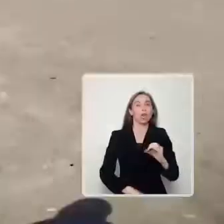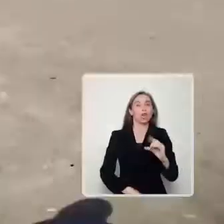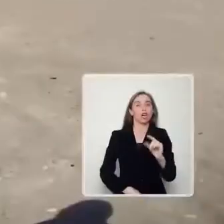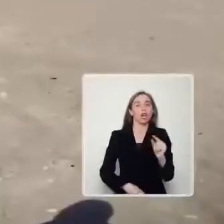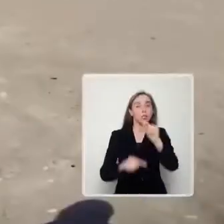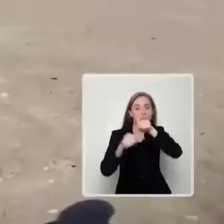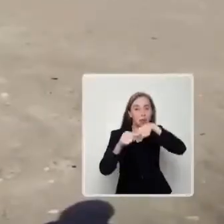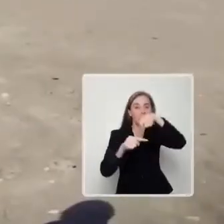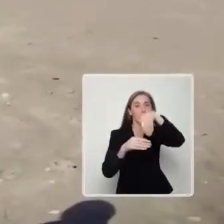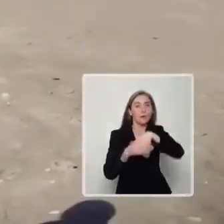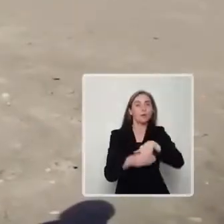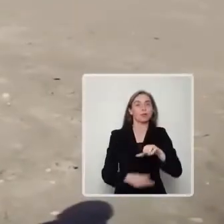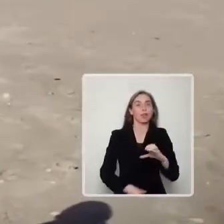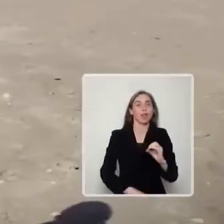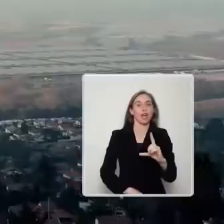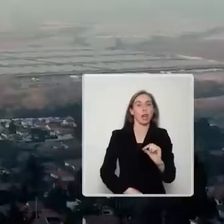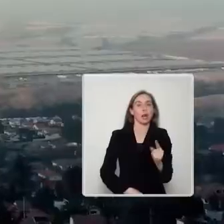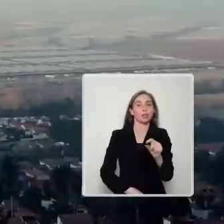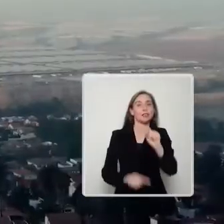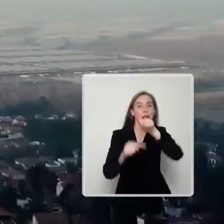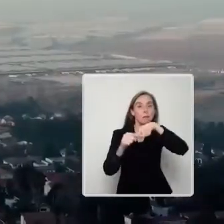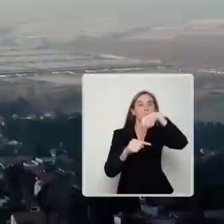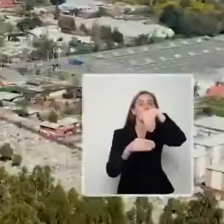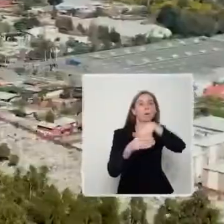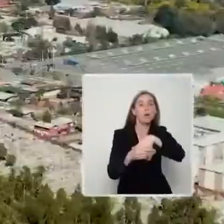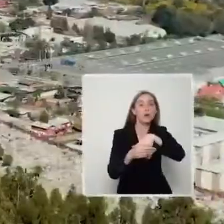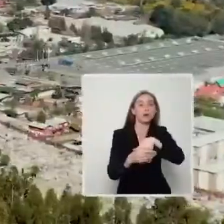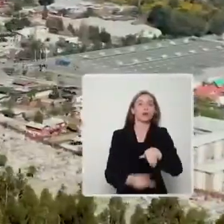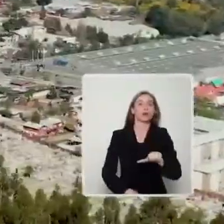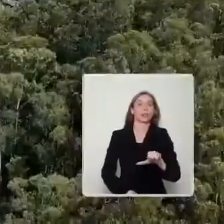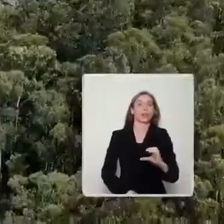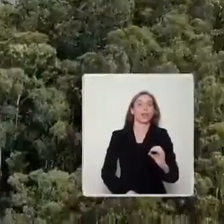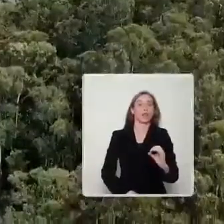ecologista. Vota ecologista.